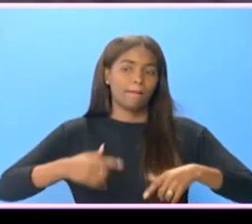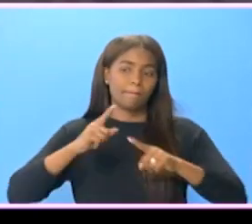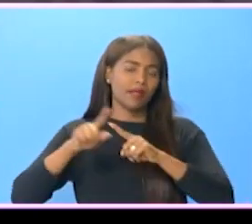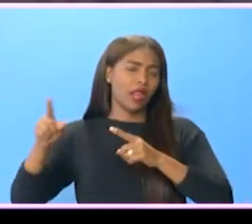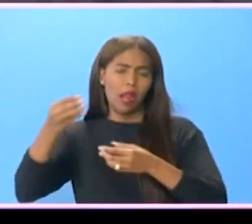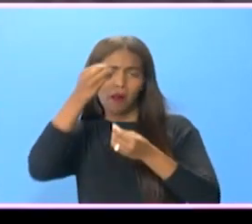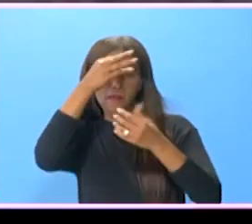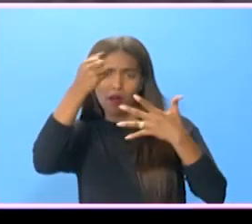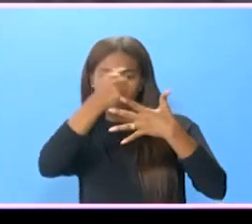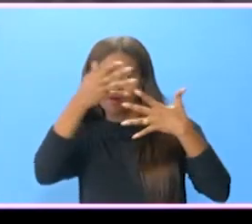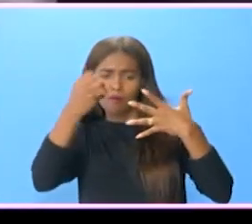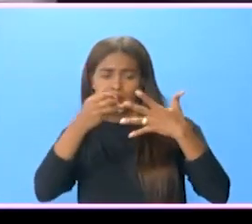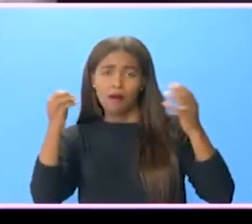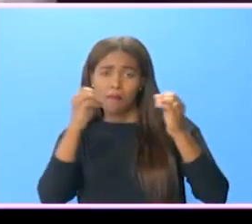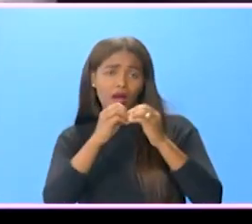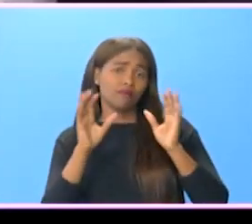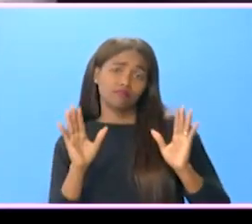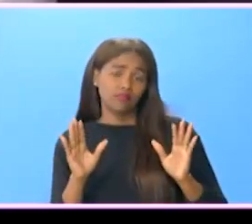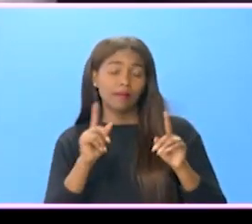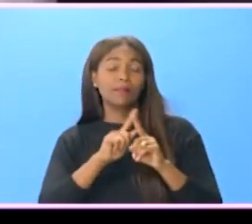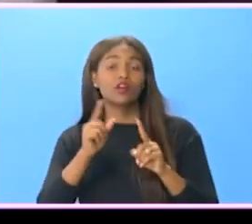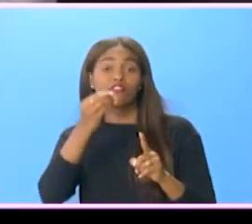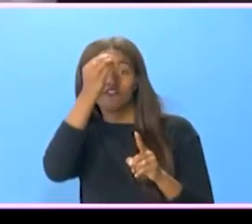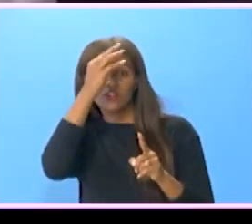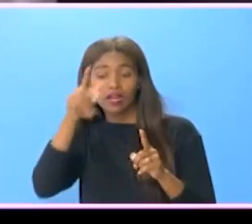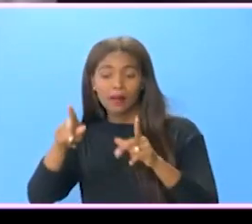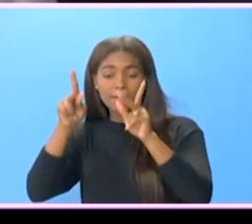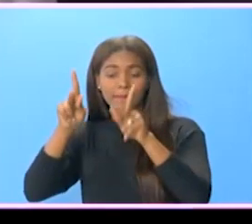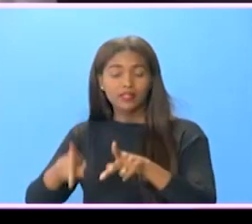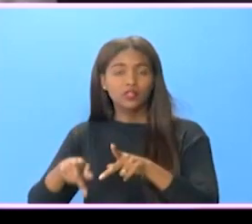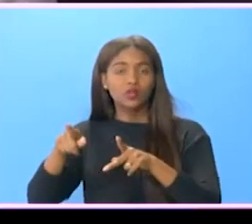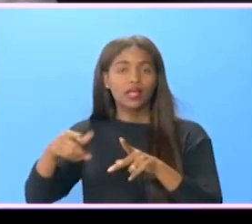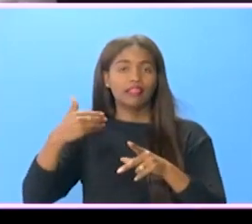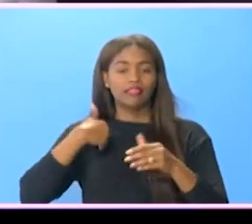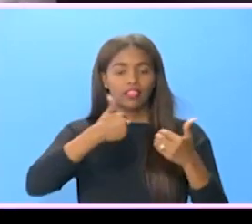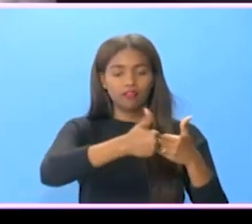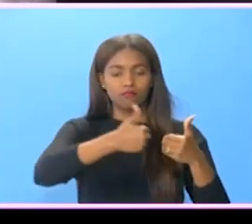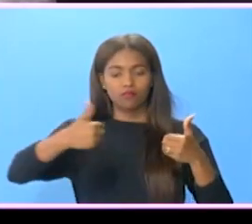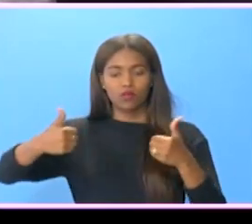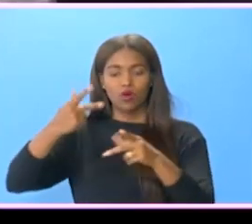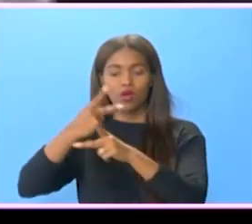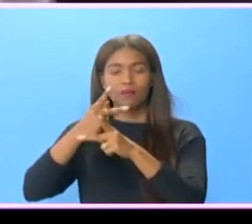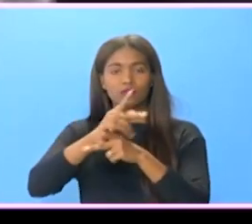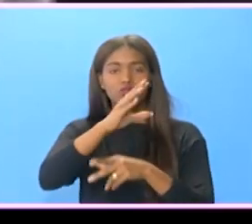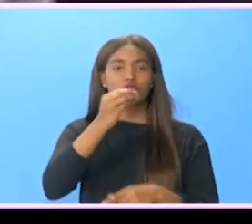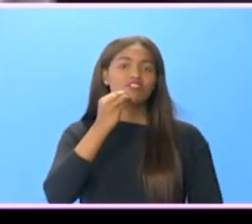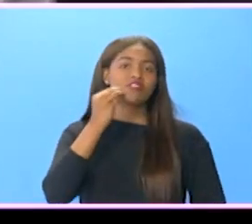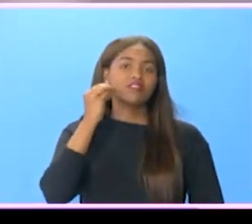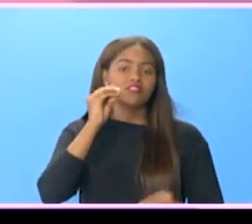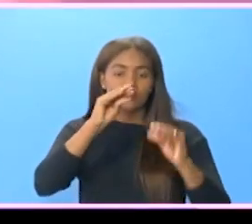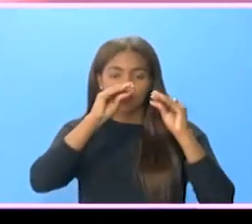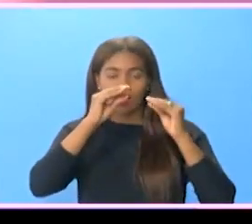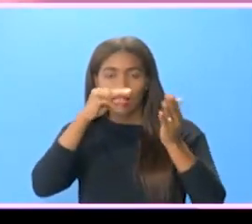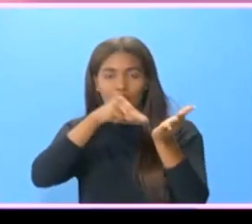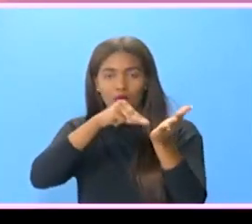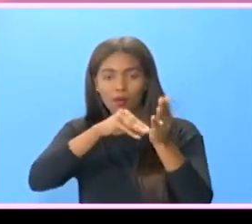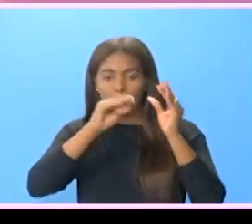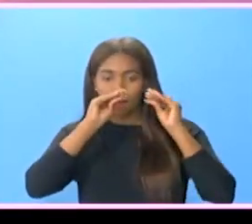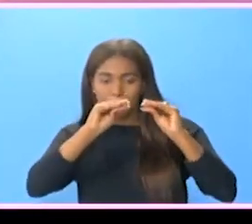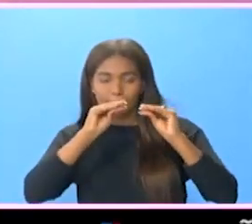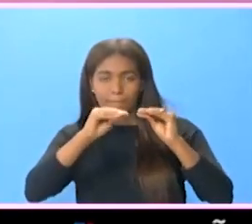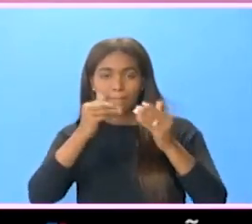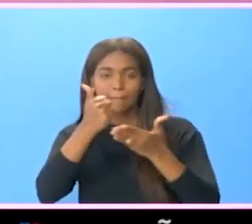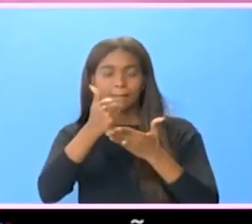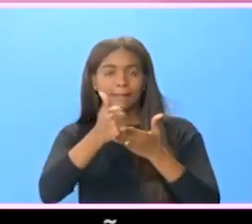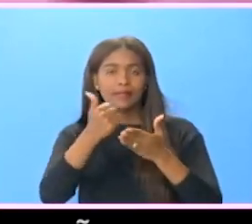mayores detalles del caso, se informó que el paciente se encuentra en aislamiento en su hogar, bajo la atención médica de un proveedor de